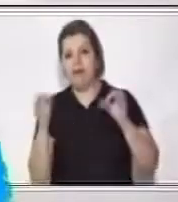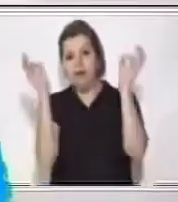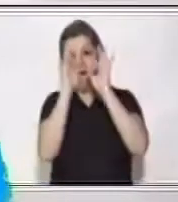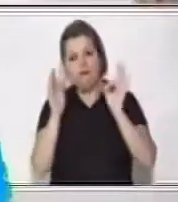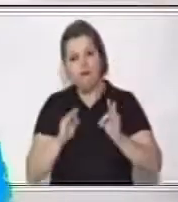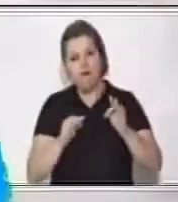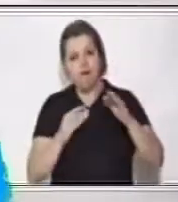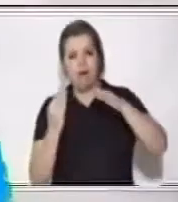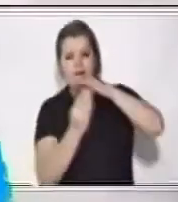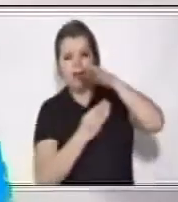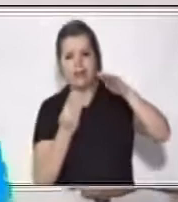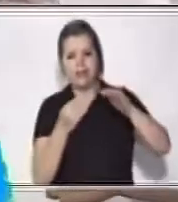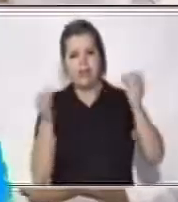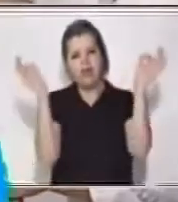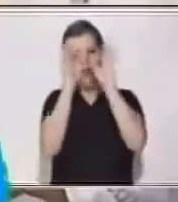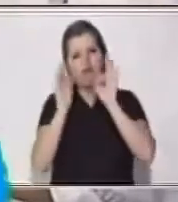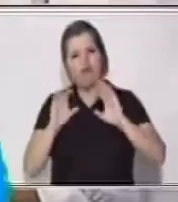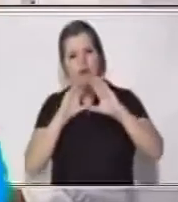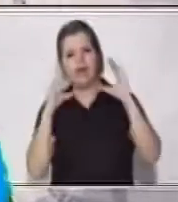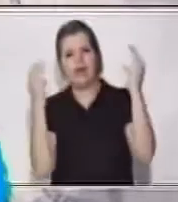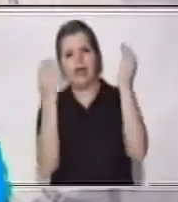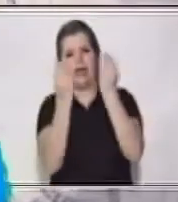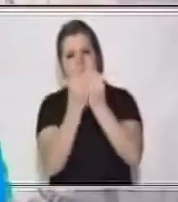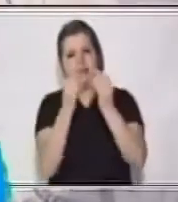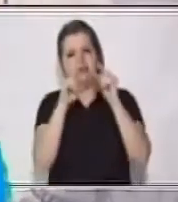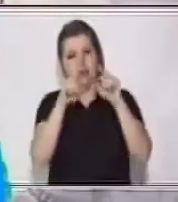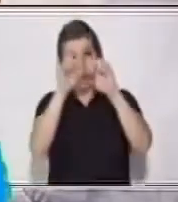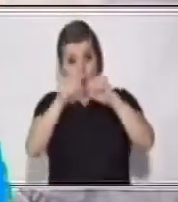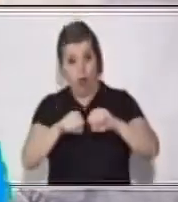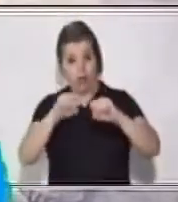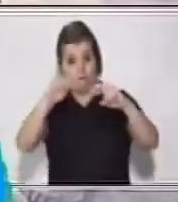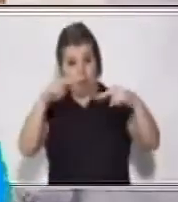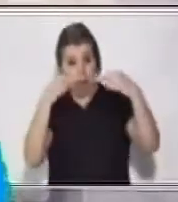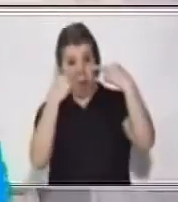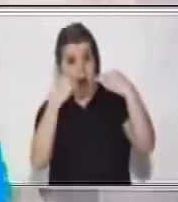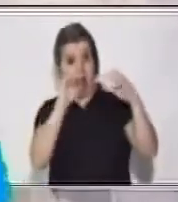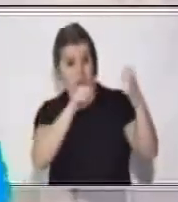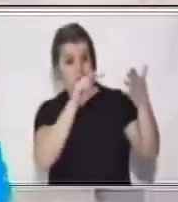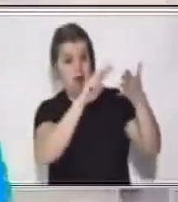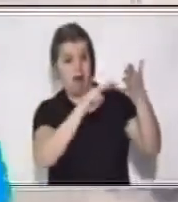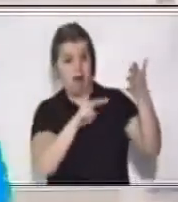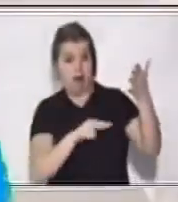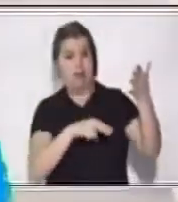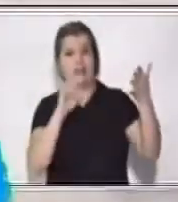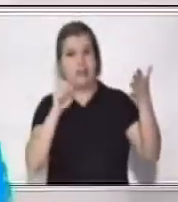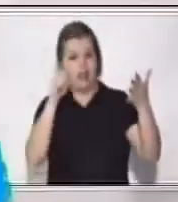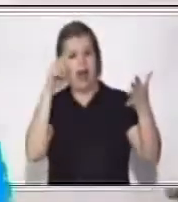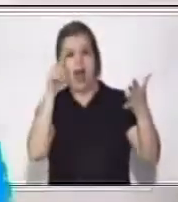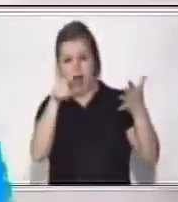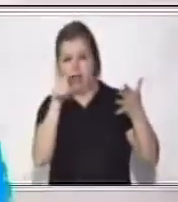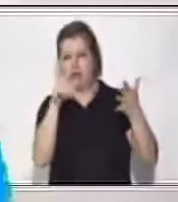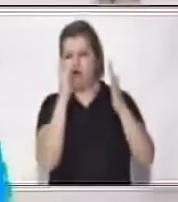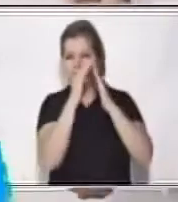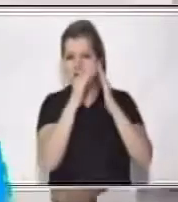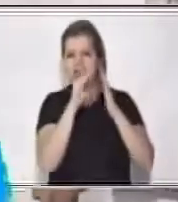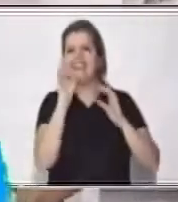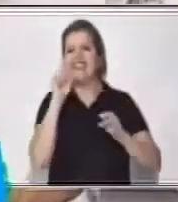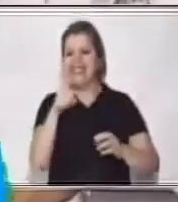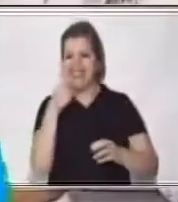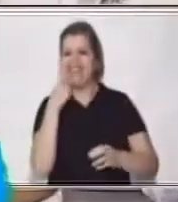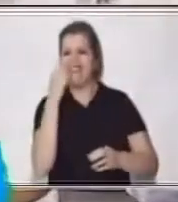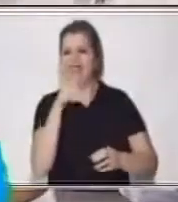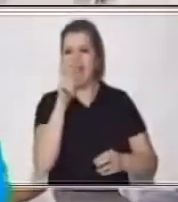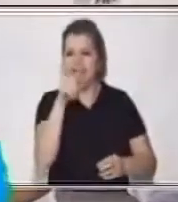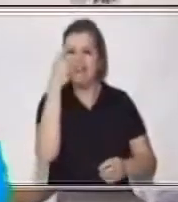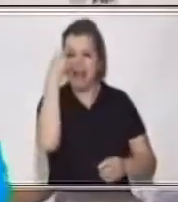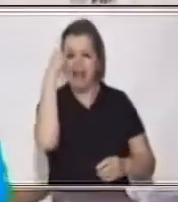clase. En este caso, si ustedes ya lo pudieron identificar en casa, nuestro morfema base va a ser mes. Y lo